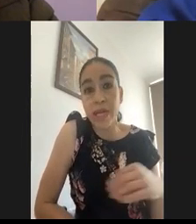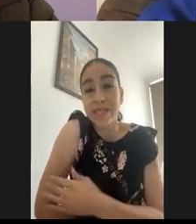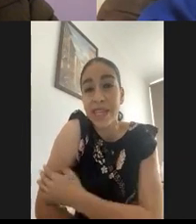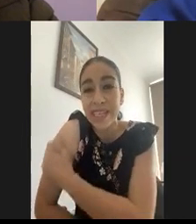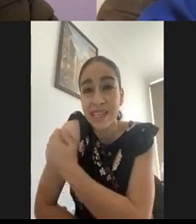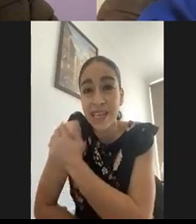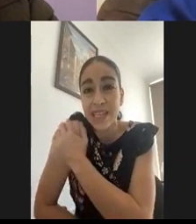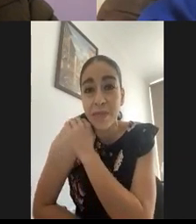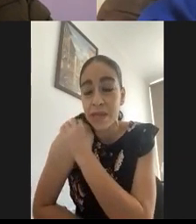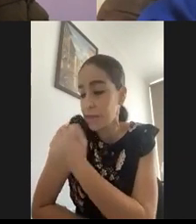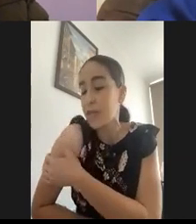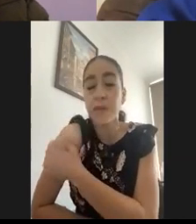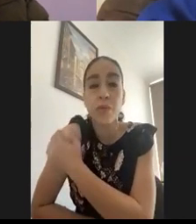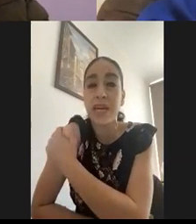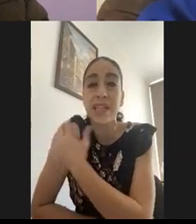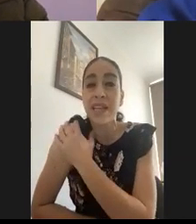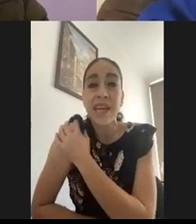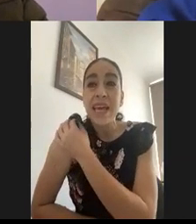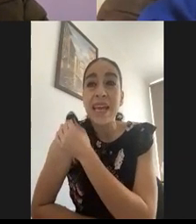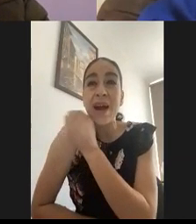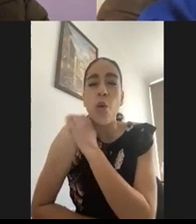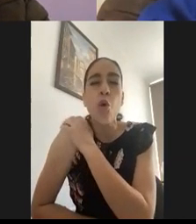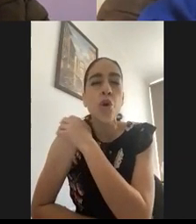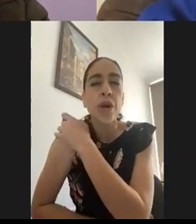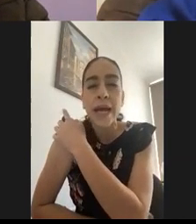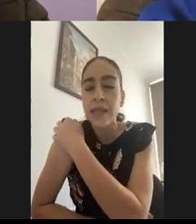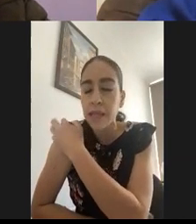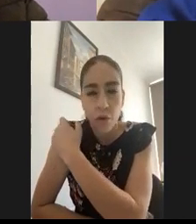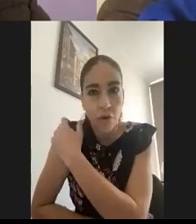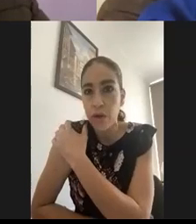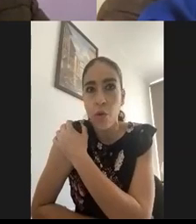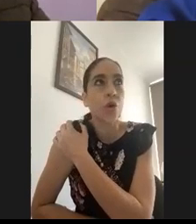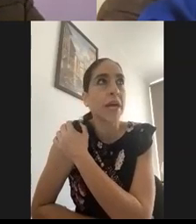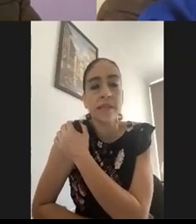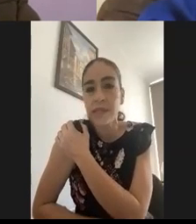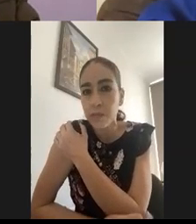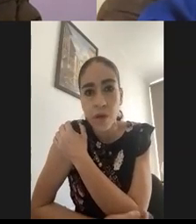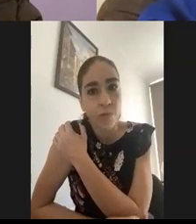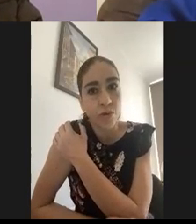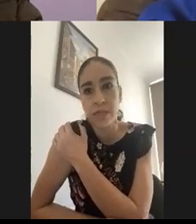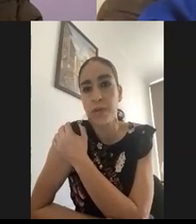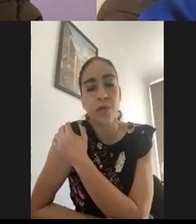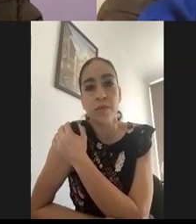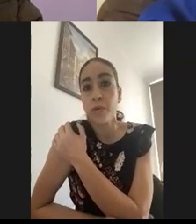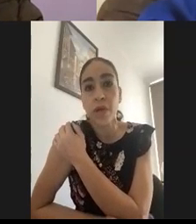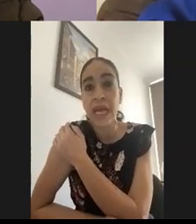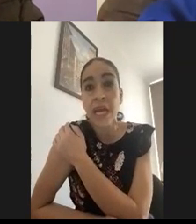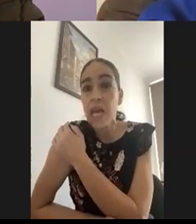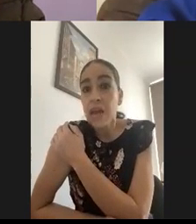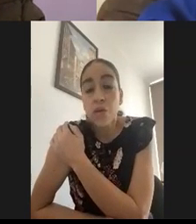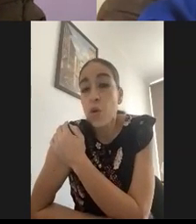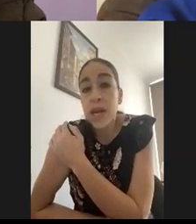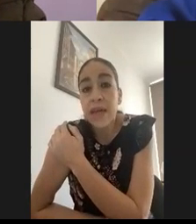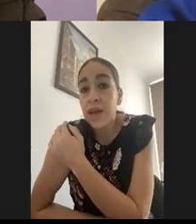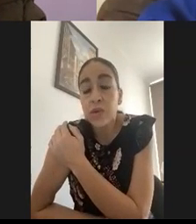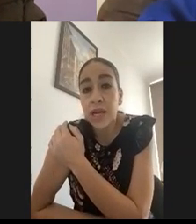que este plan de movilidad era urgente, no, urgentísimo en el municipio, porque